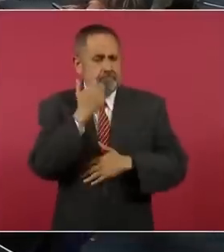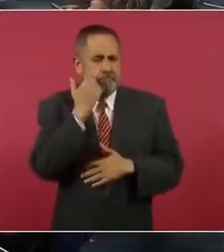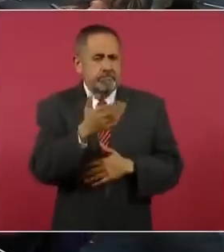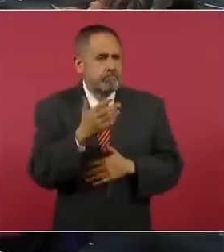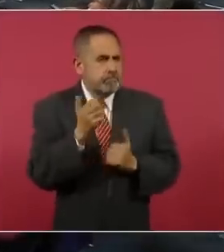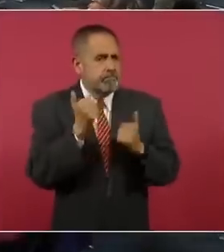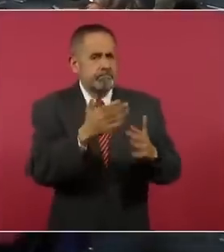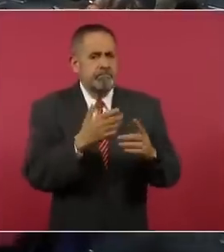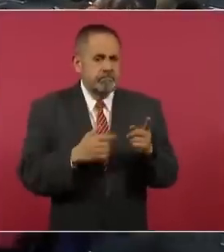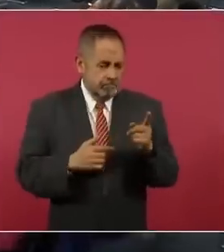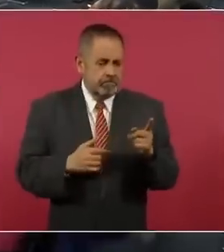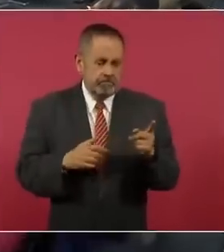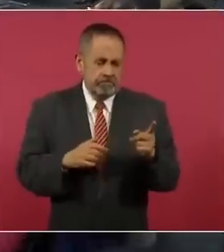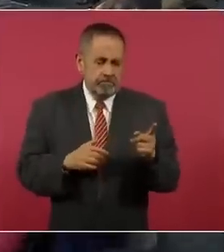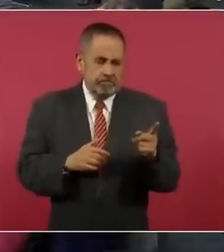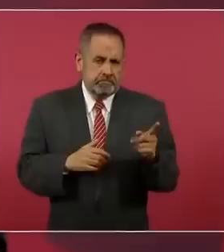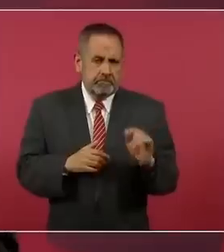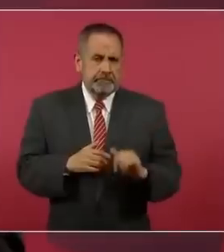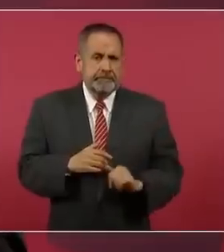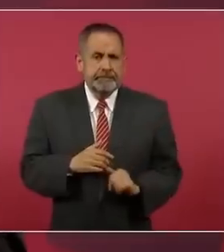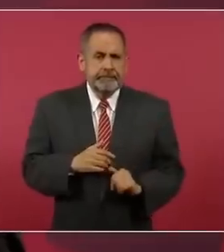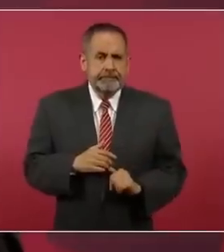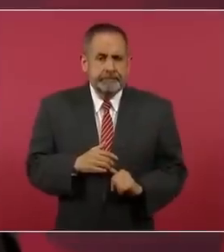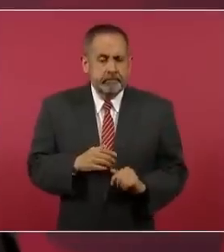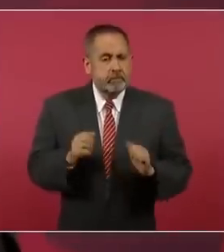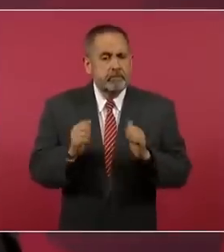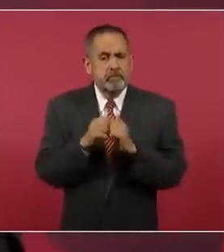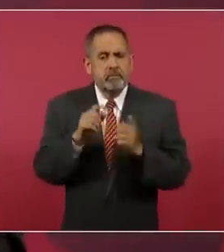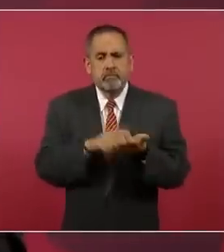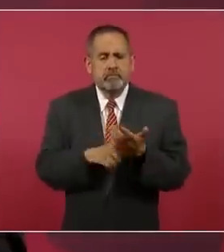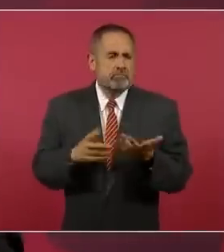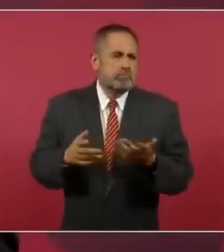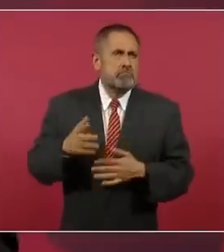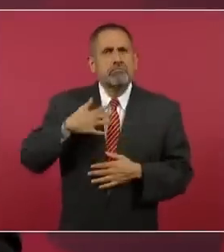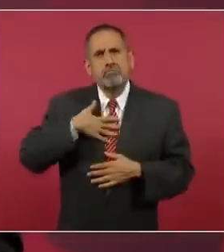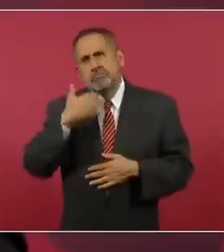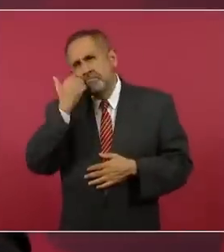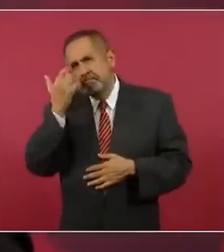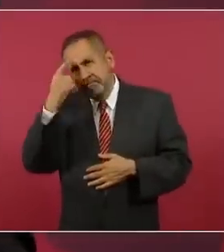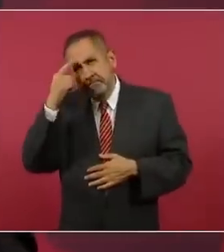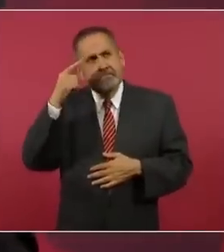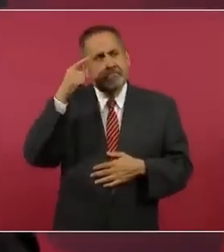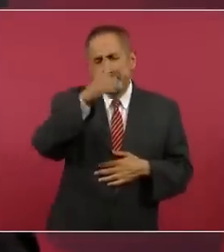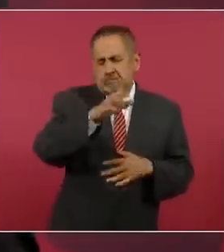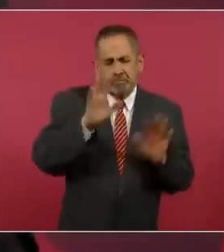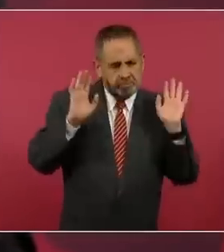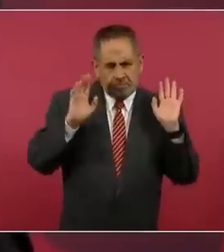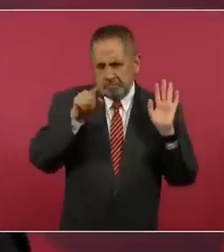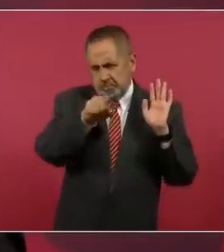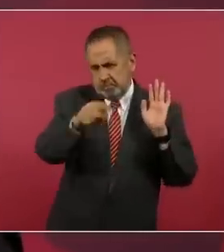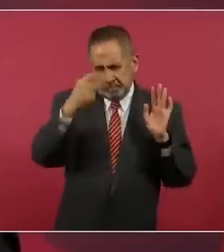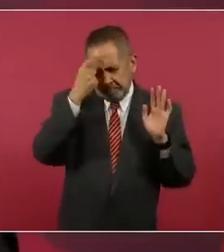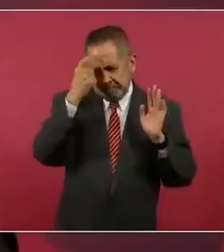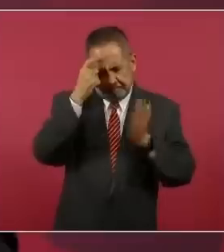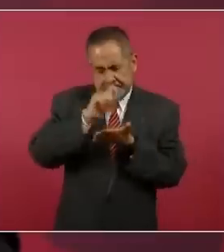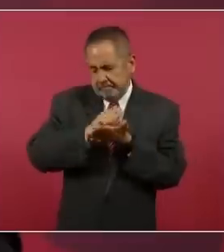llegar a Estados Unidos por la razón que